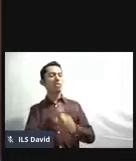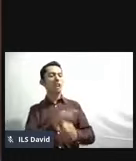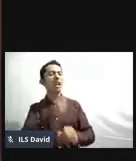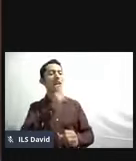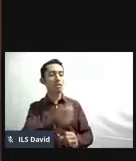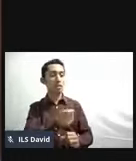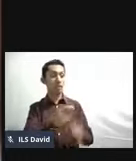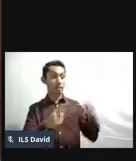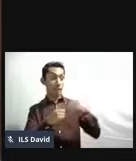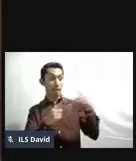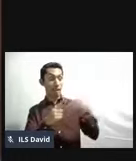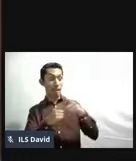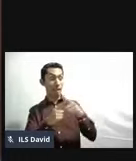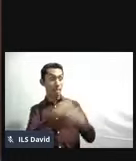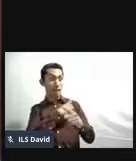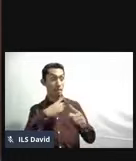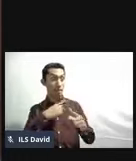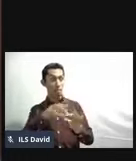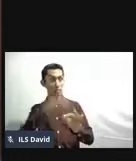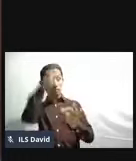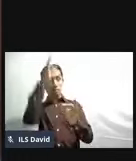no tiene que ver con